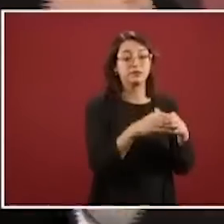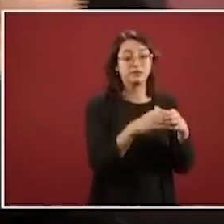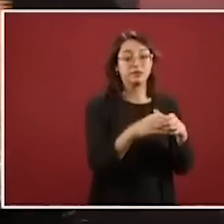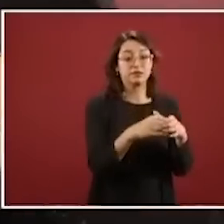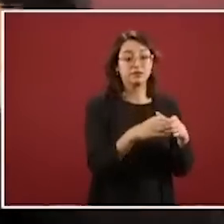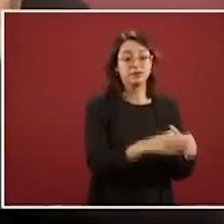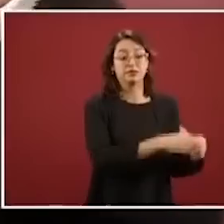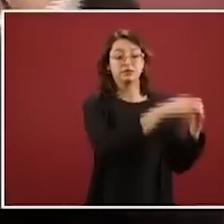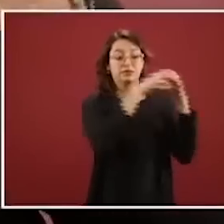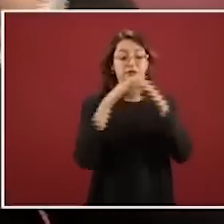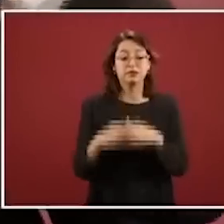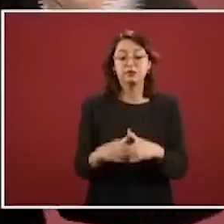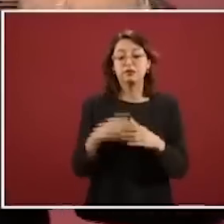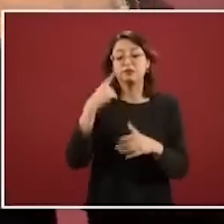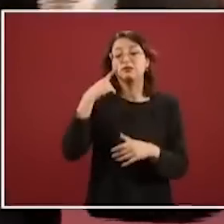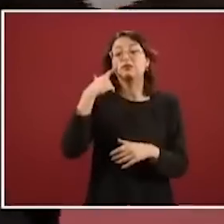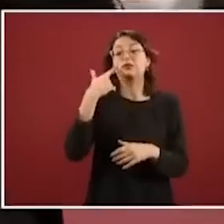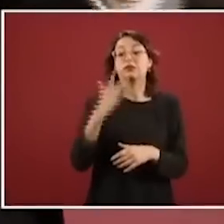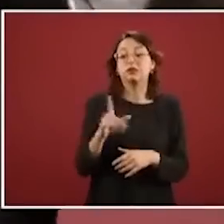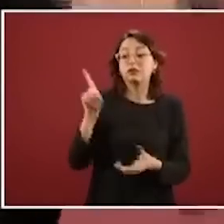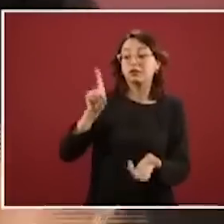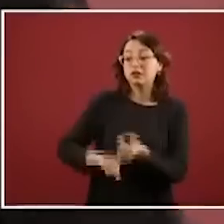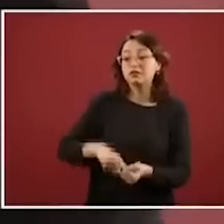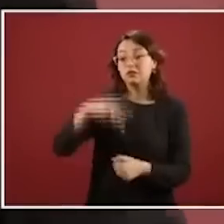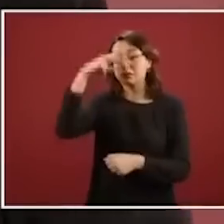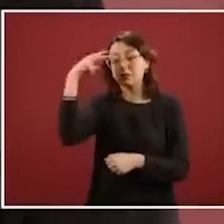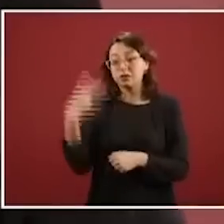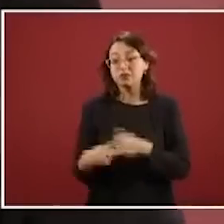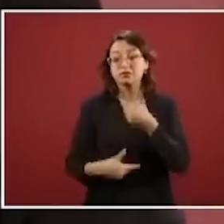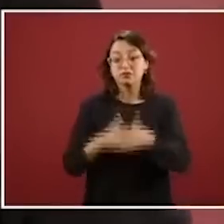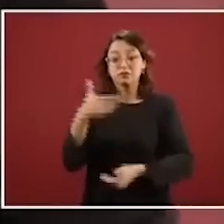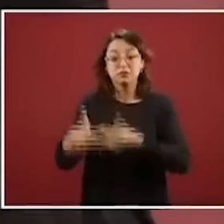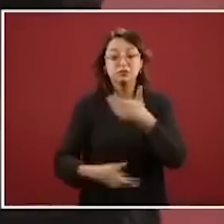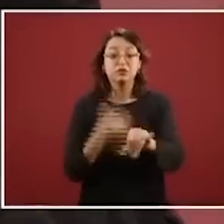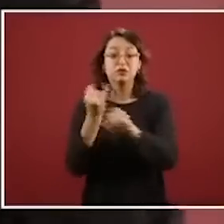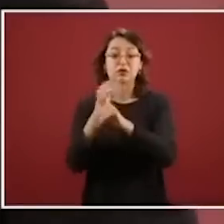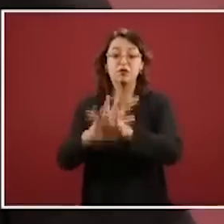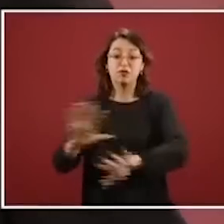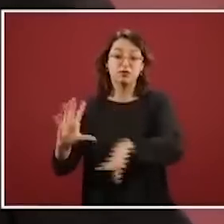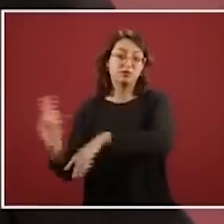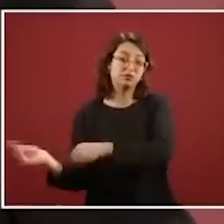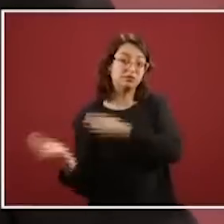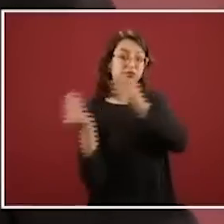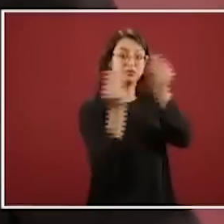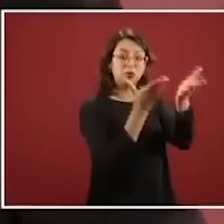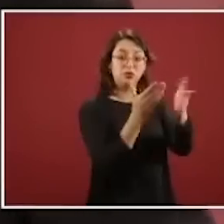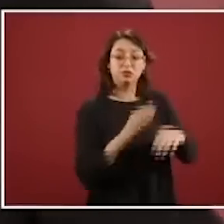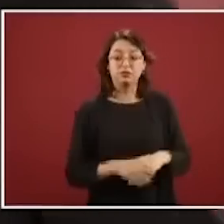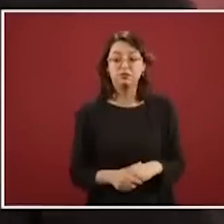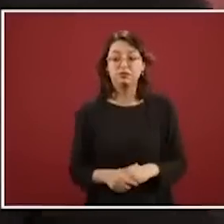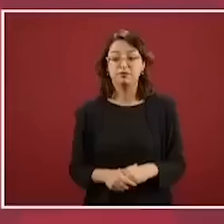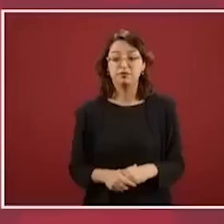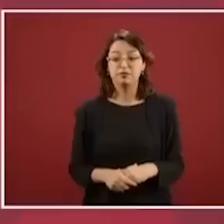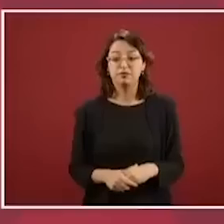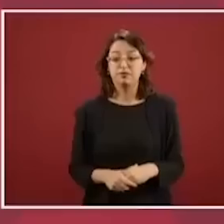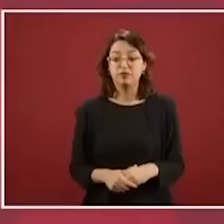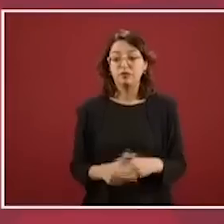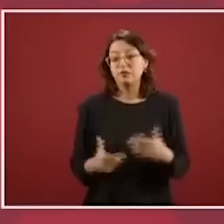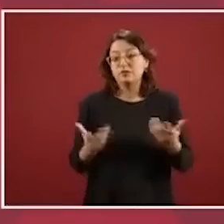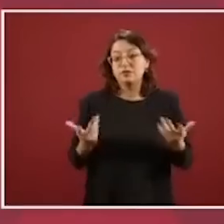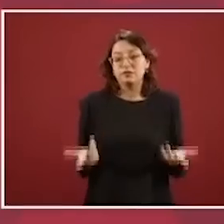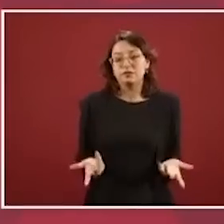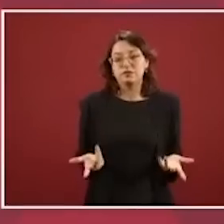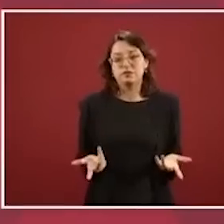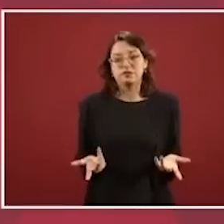la información de los avances que ellos lleven en sus reformas laborales. Eso es lo que dice. Entonces, de forma,